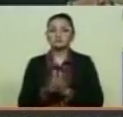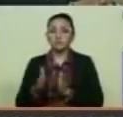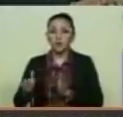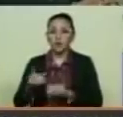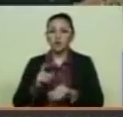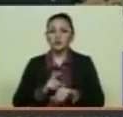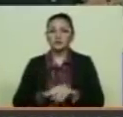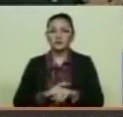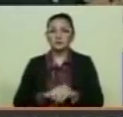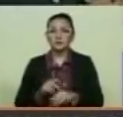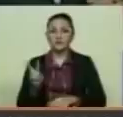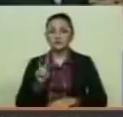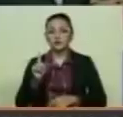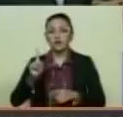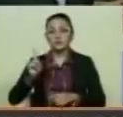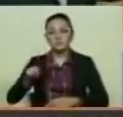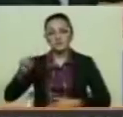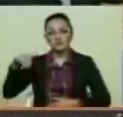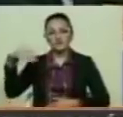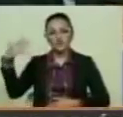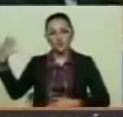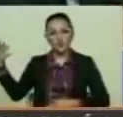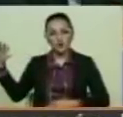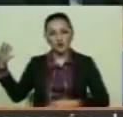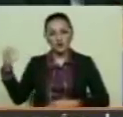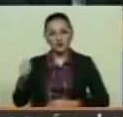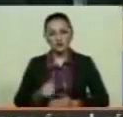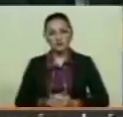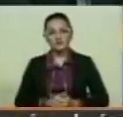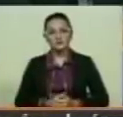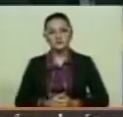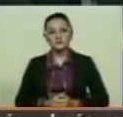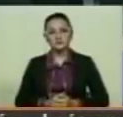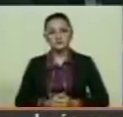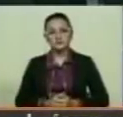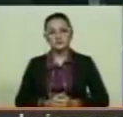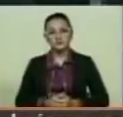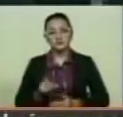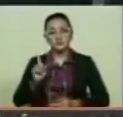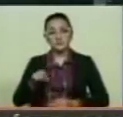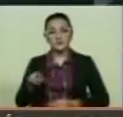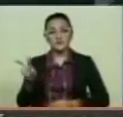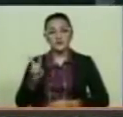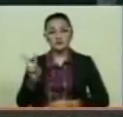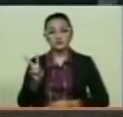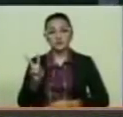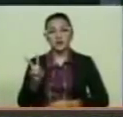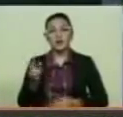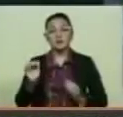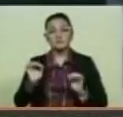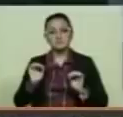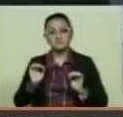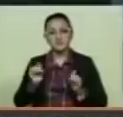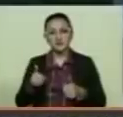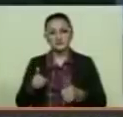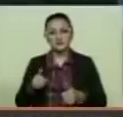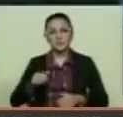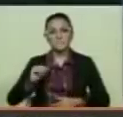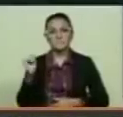tanto en Venezuela como en el exterior, y el caso muy concreto de que en Venezuela ha nacido entonces la